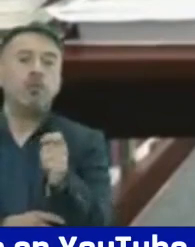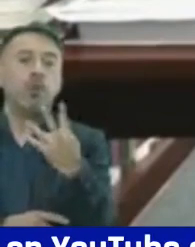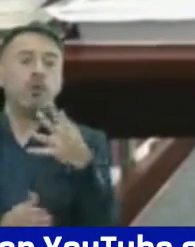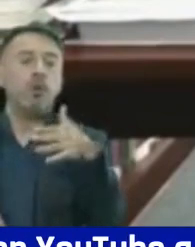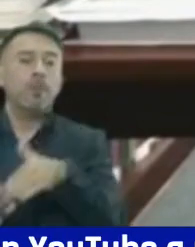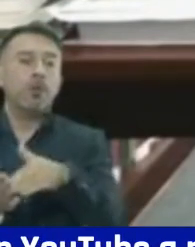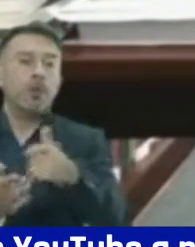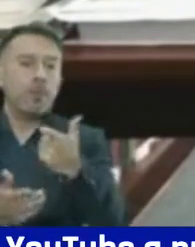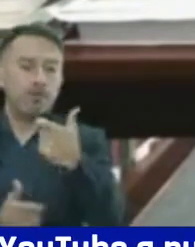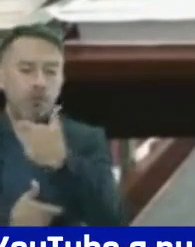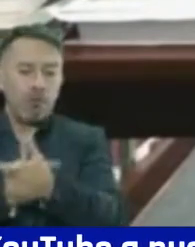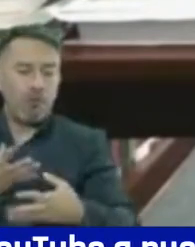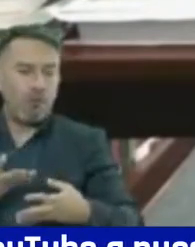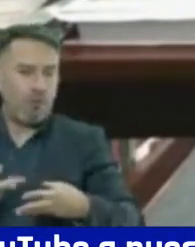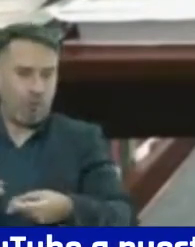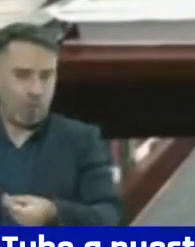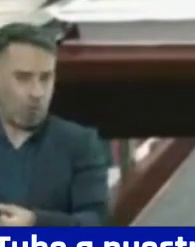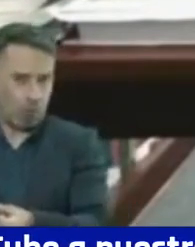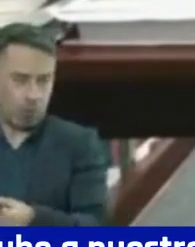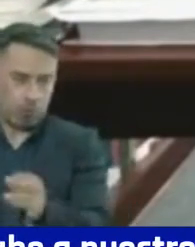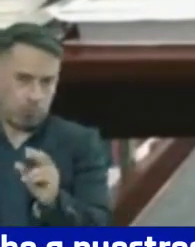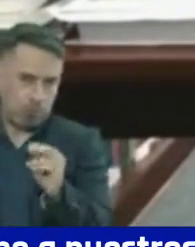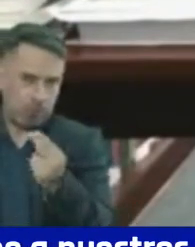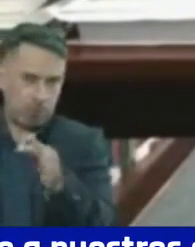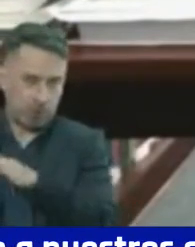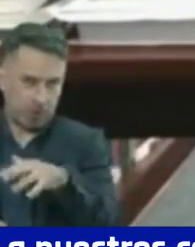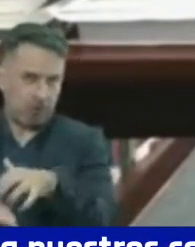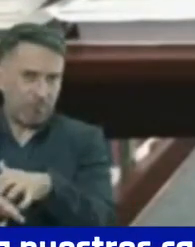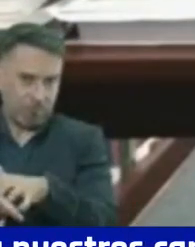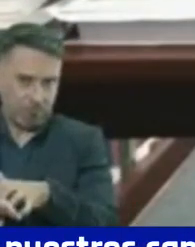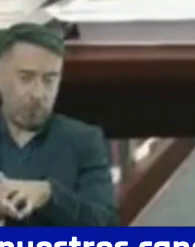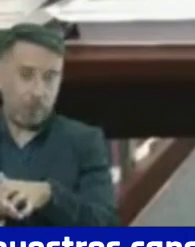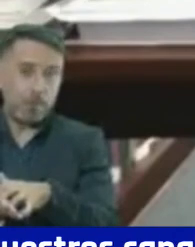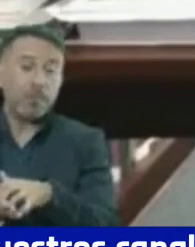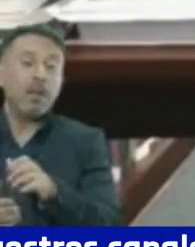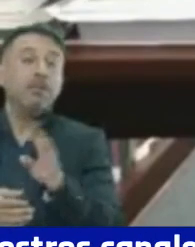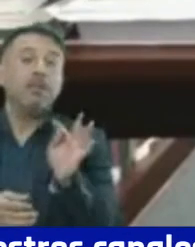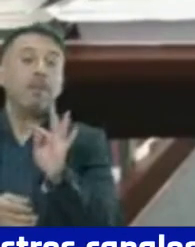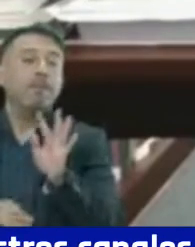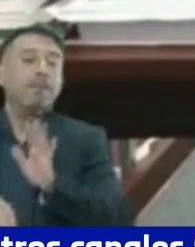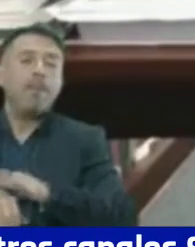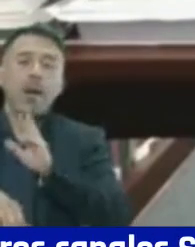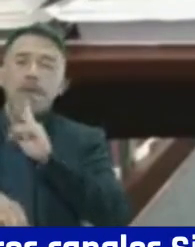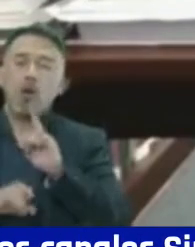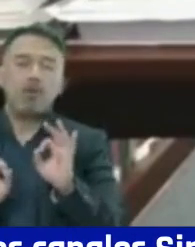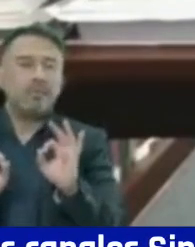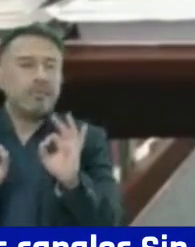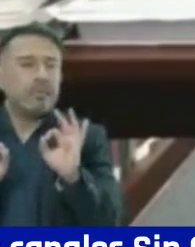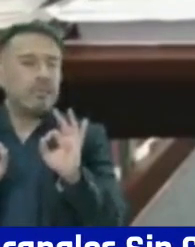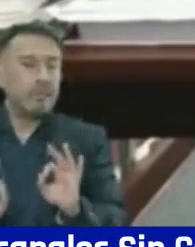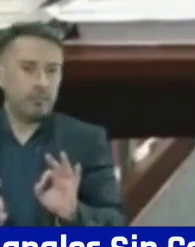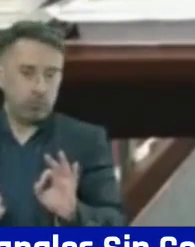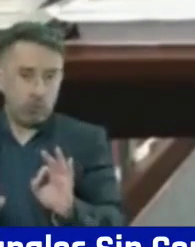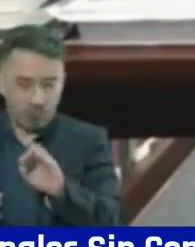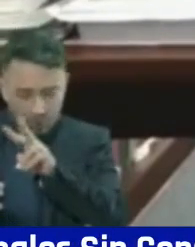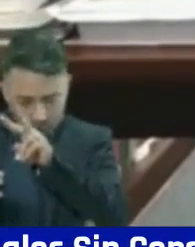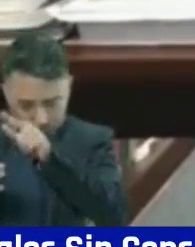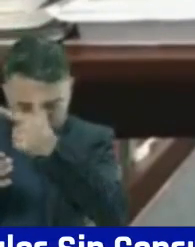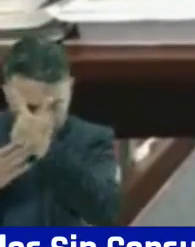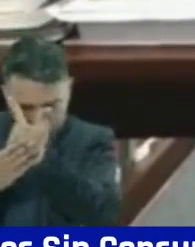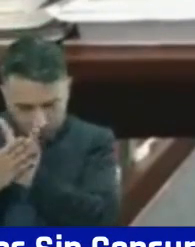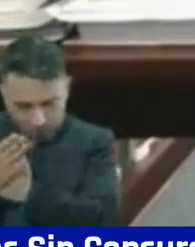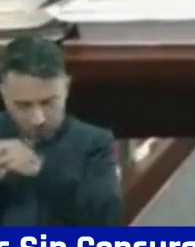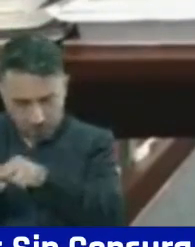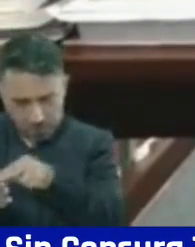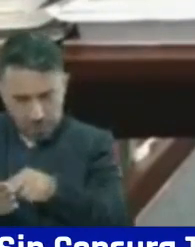adicionales, que es lo que hubiera costado continuar ideal en un escenario de normalidad. En el que hoy no nos